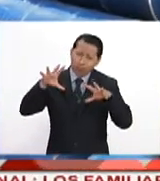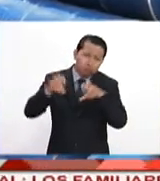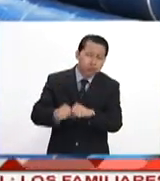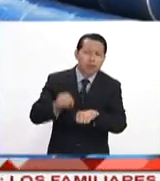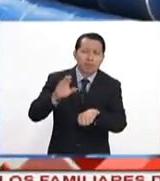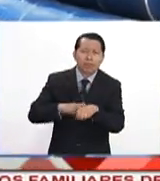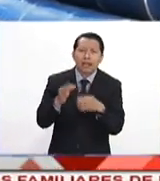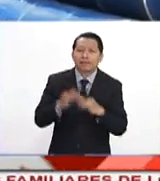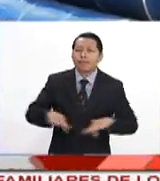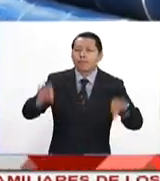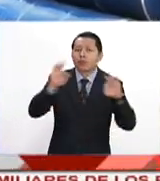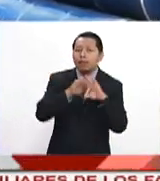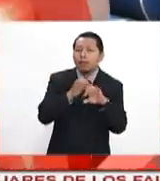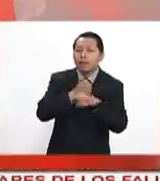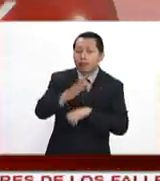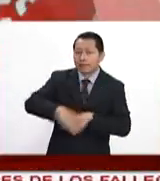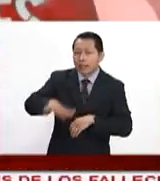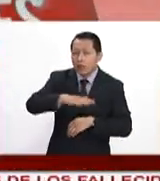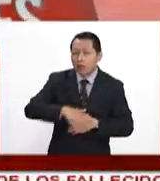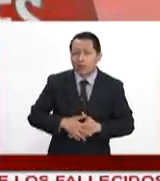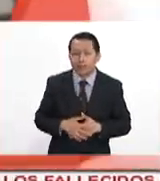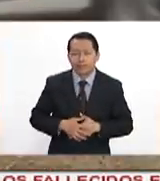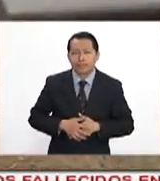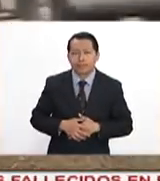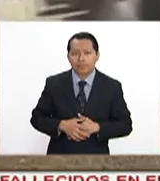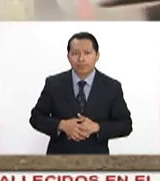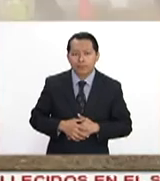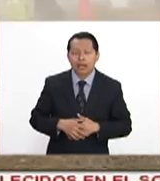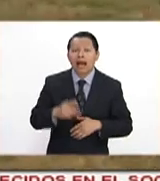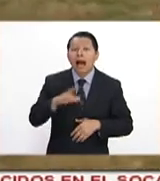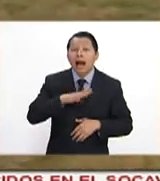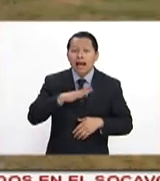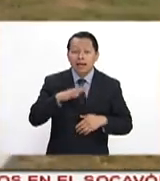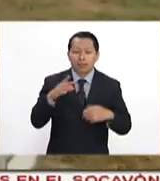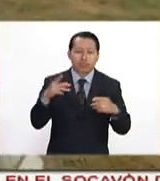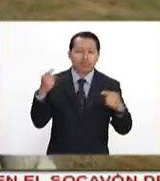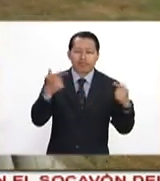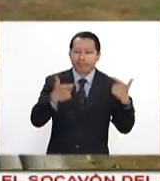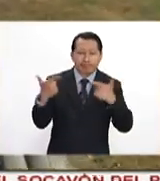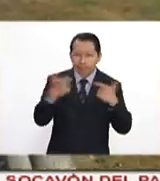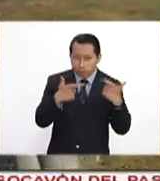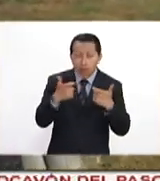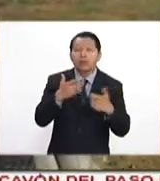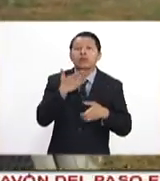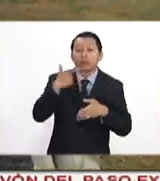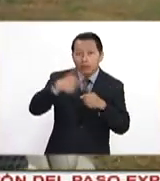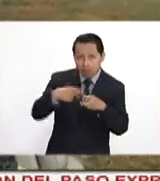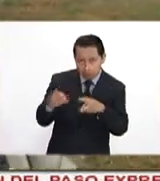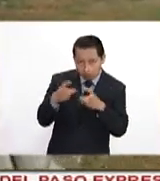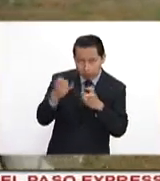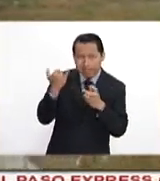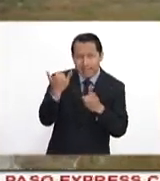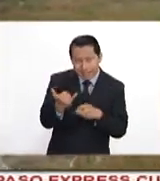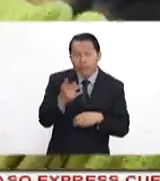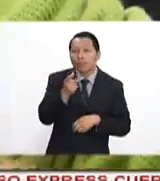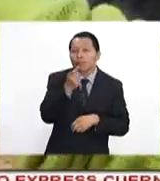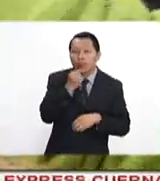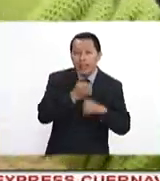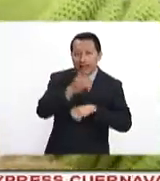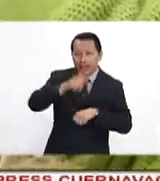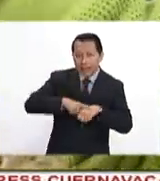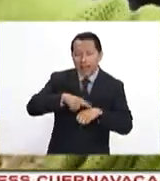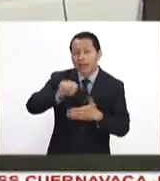más importantes en la entidad. Un enfrentamiento entre presuntos huachicoleros y elementos de la Policía Estatal